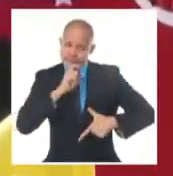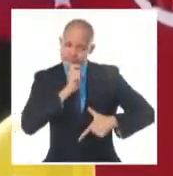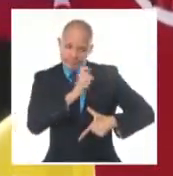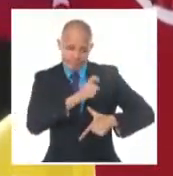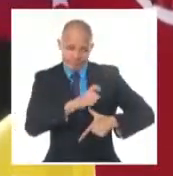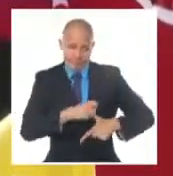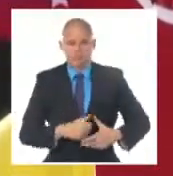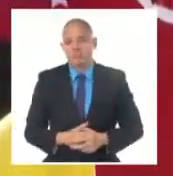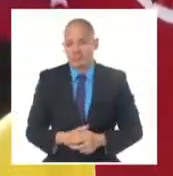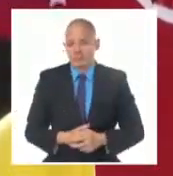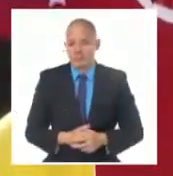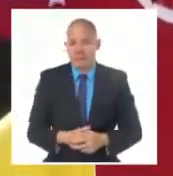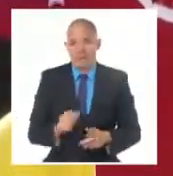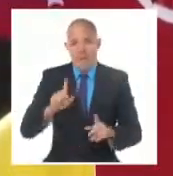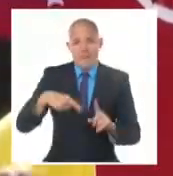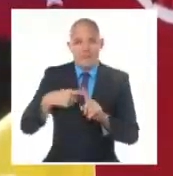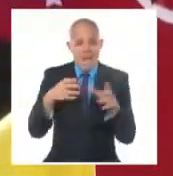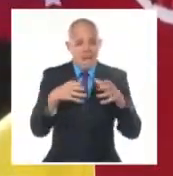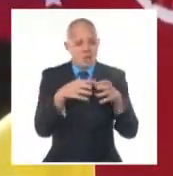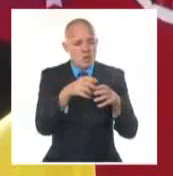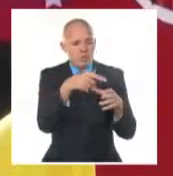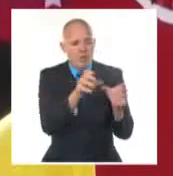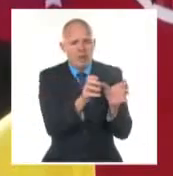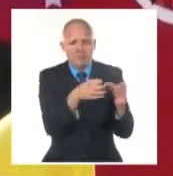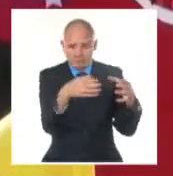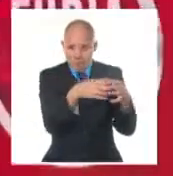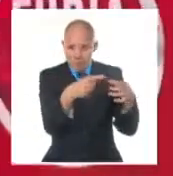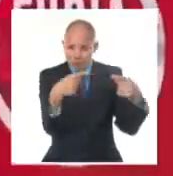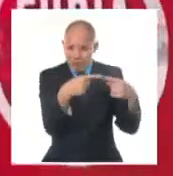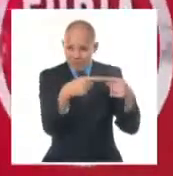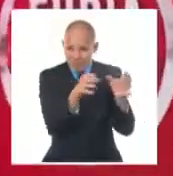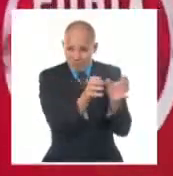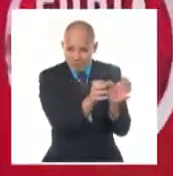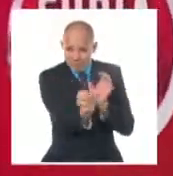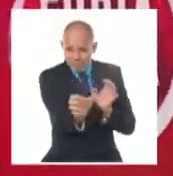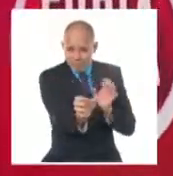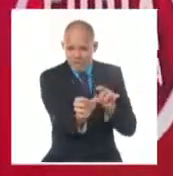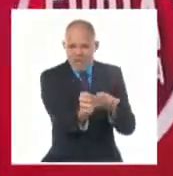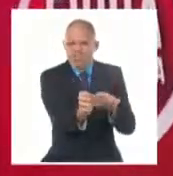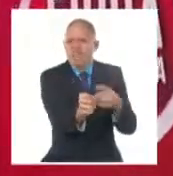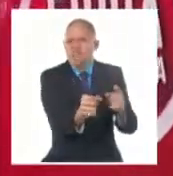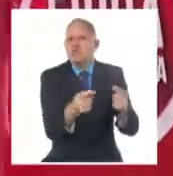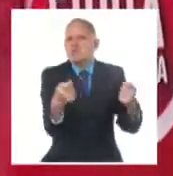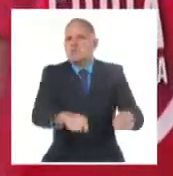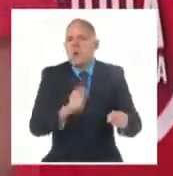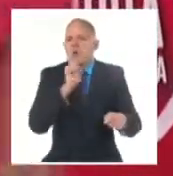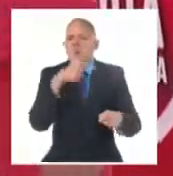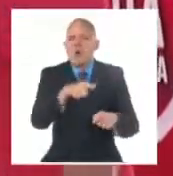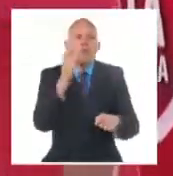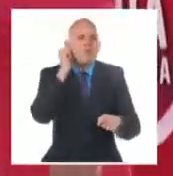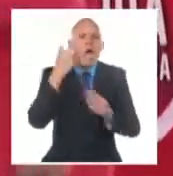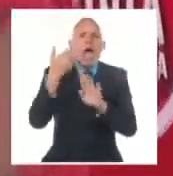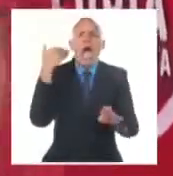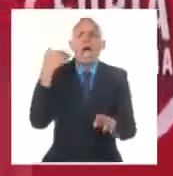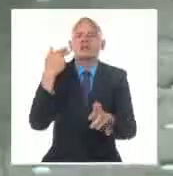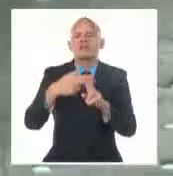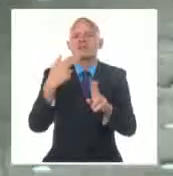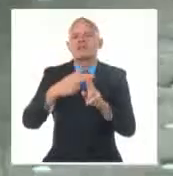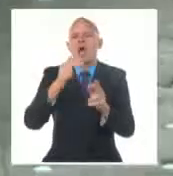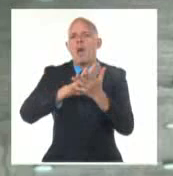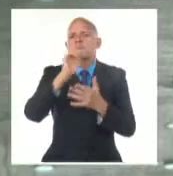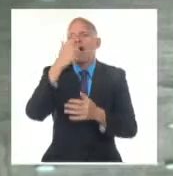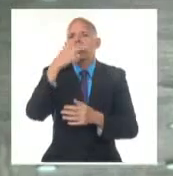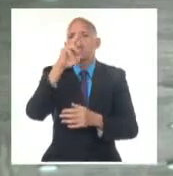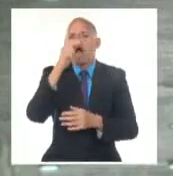candidatos. Un sector de la oposición persiste en la supuesta candidatura de la exdiputada María Corina Machado, inhabilitada, recordemos, por